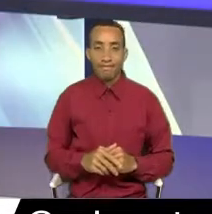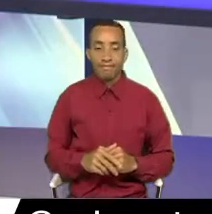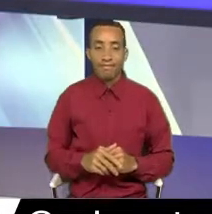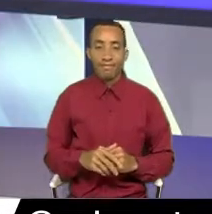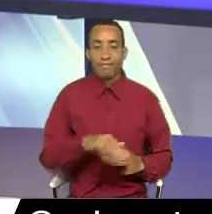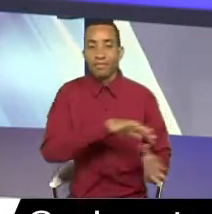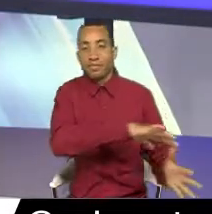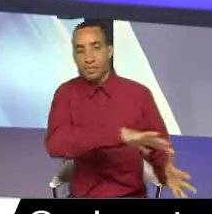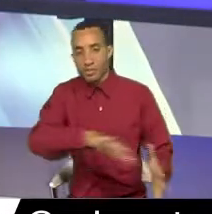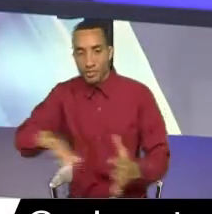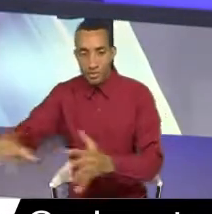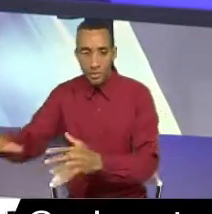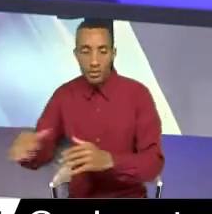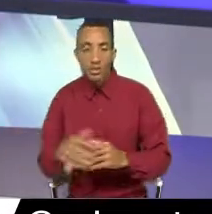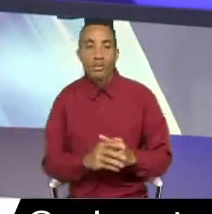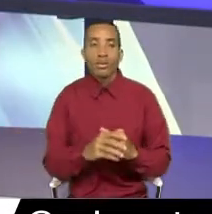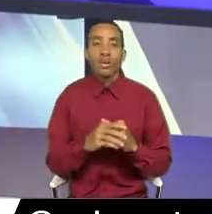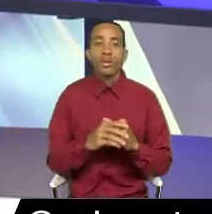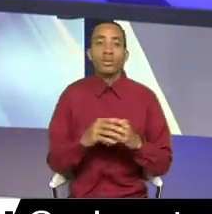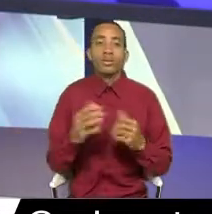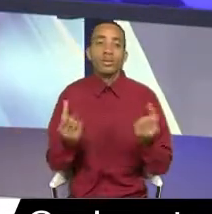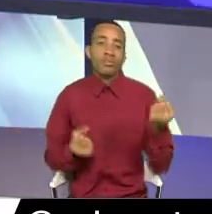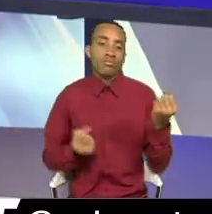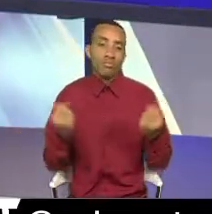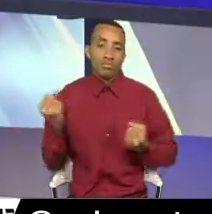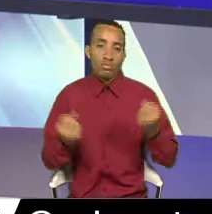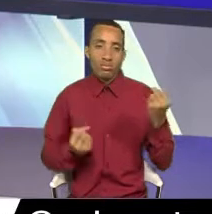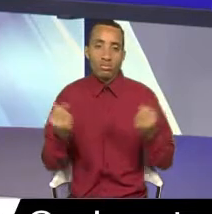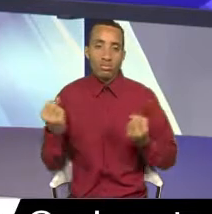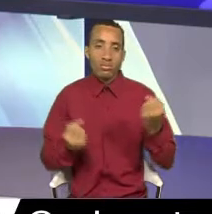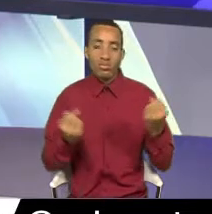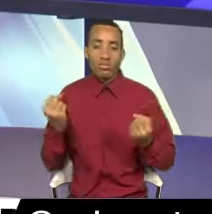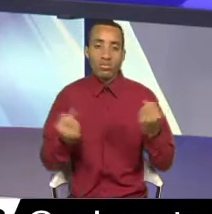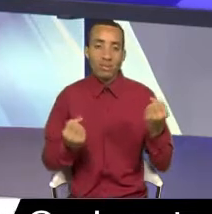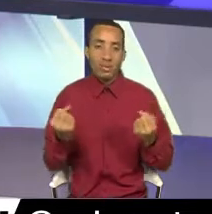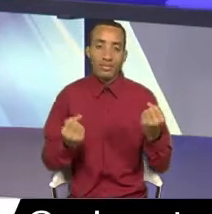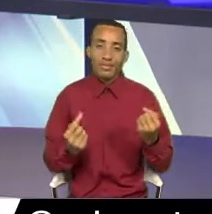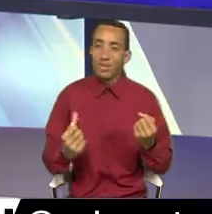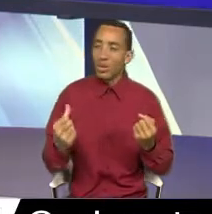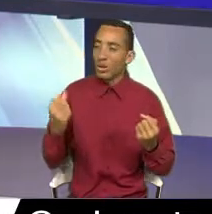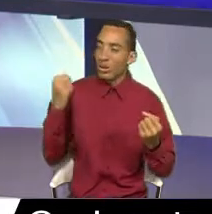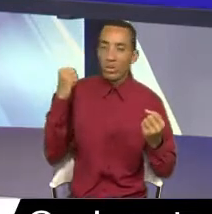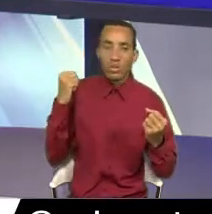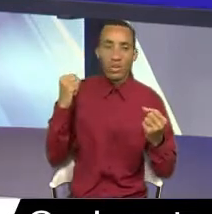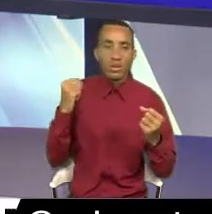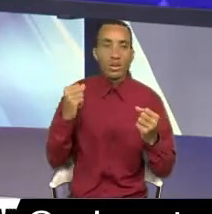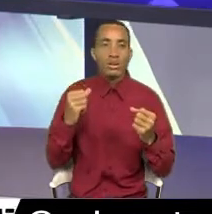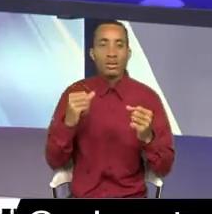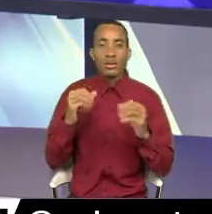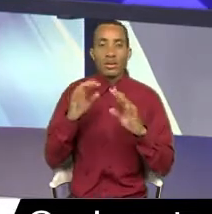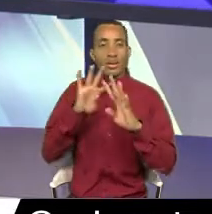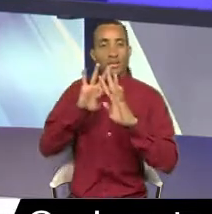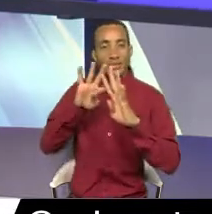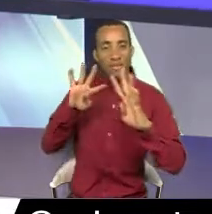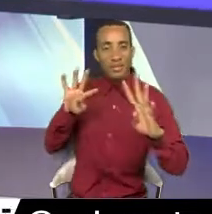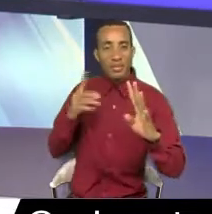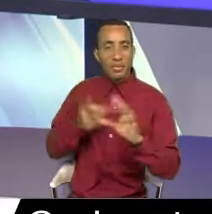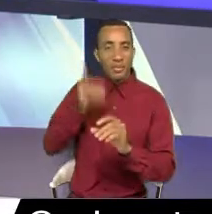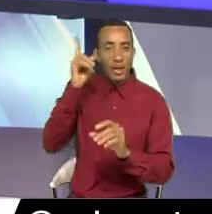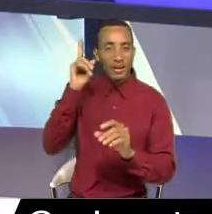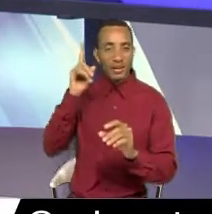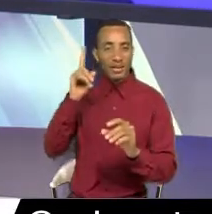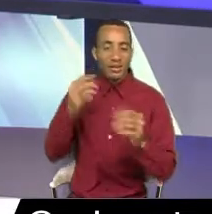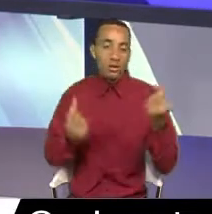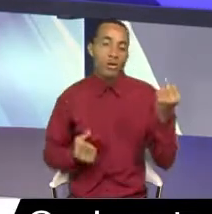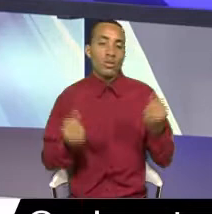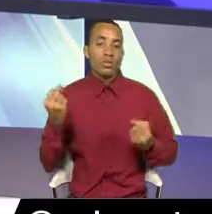Camión de estacas que llevaba en su interior 620 kilos de marihuana en la vía a Puerto Boyacá fue inmovilizado.